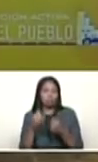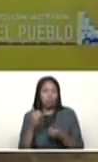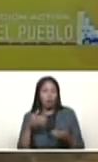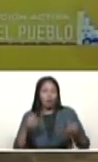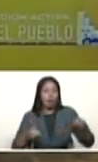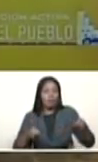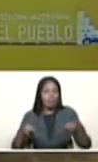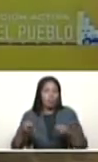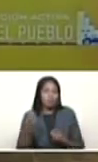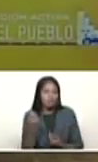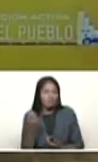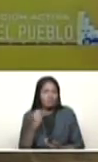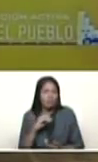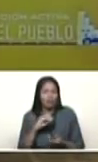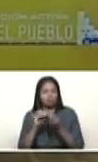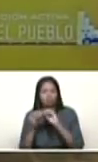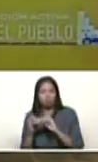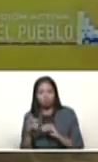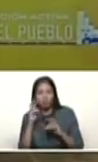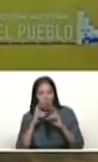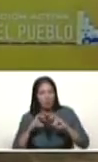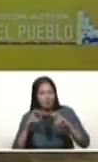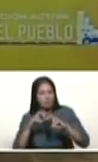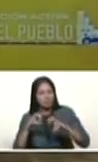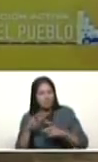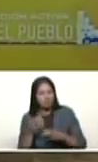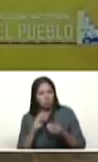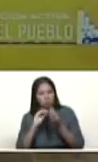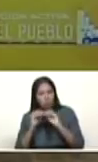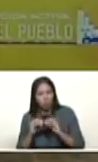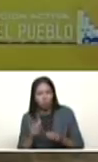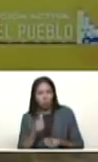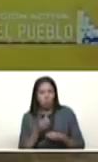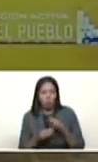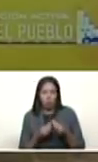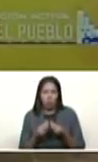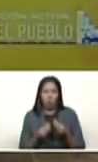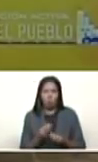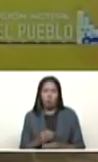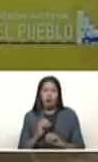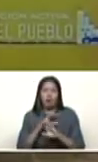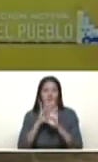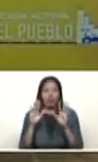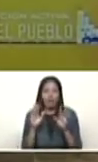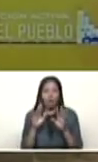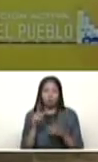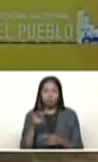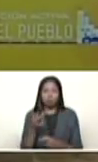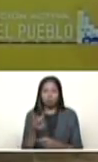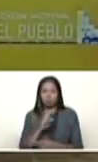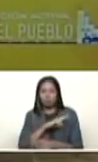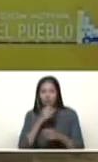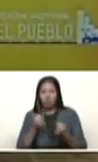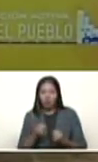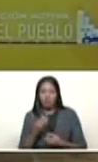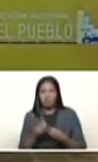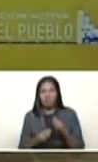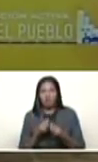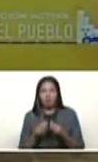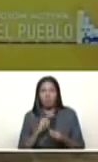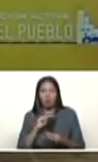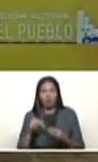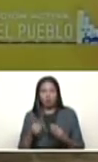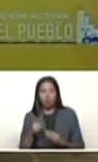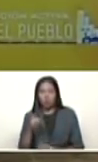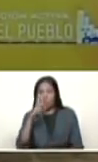ser. Debemos revisar el tema del mantenimiento. Claro, nos golpeó duro toda esta andanada que nos metieron de